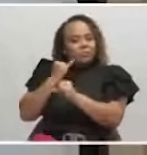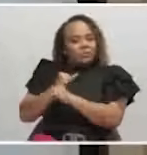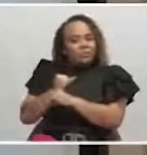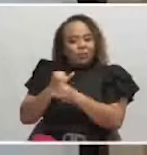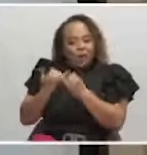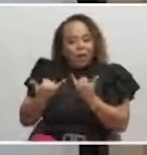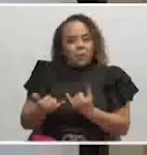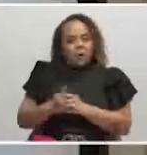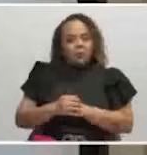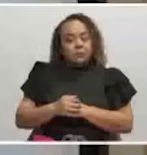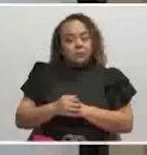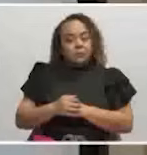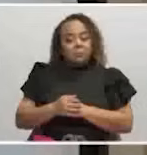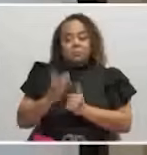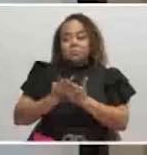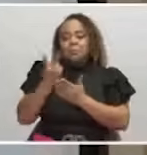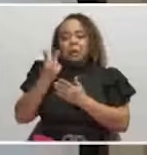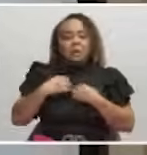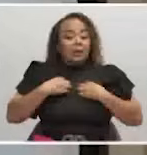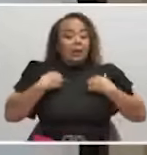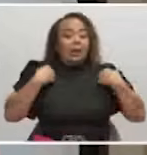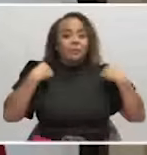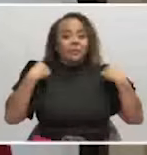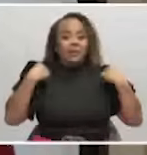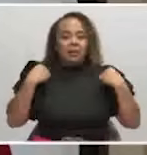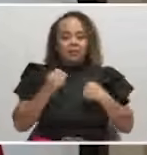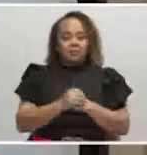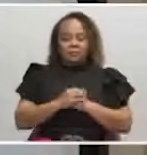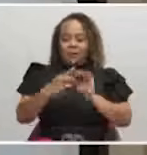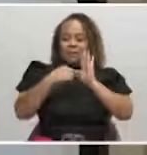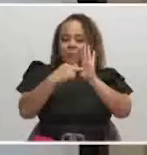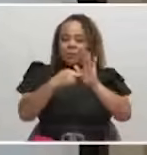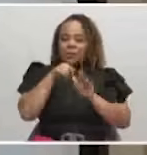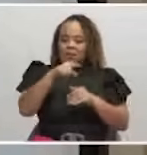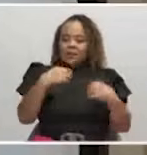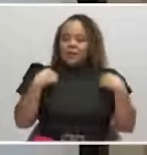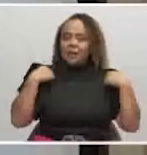institución. Lo que vale esa camiseta, lo que representa